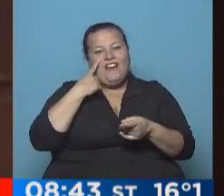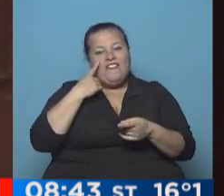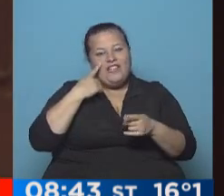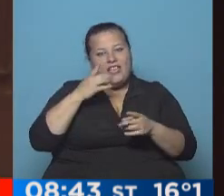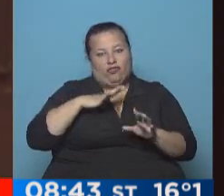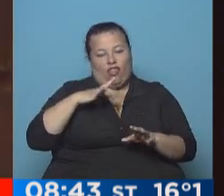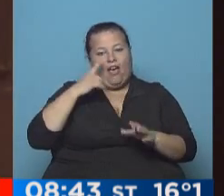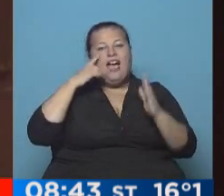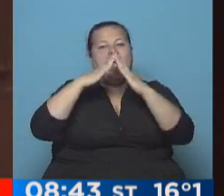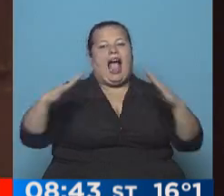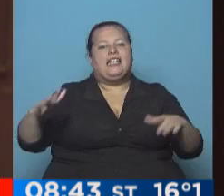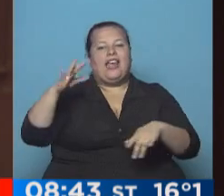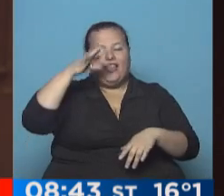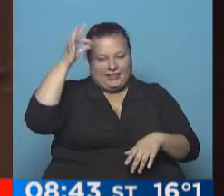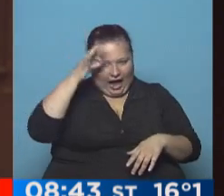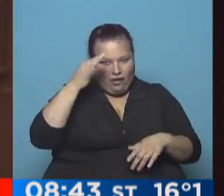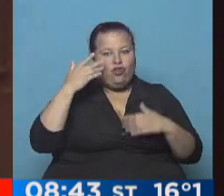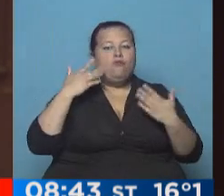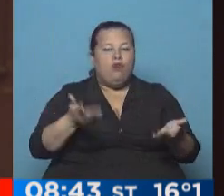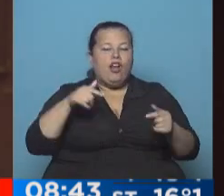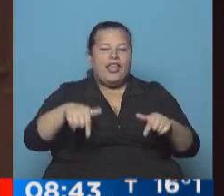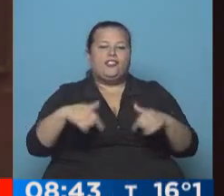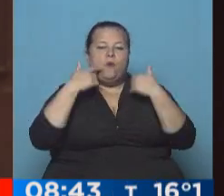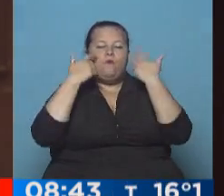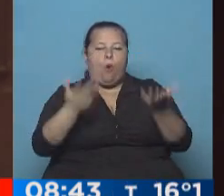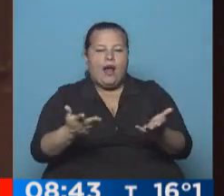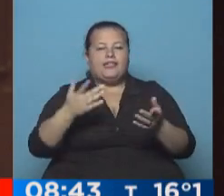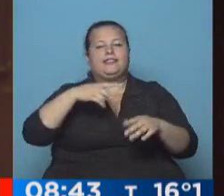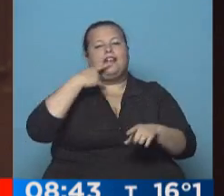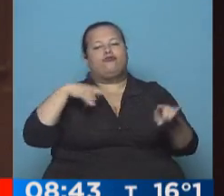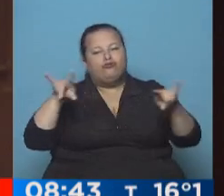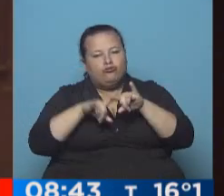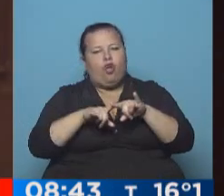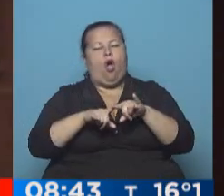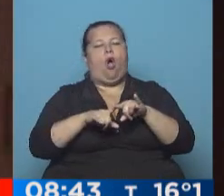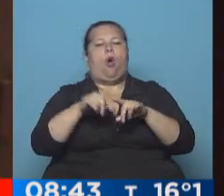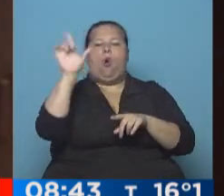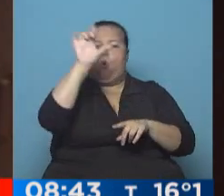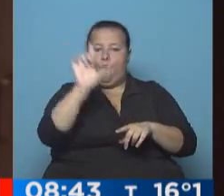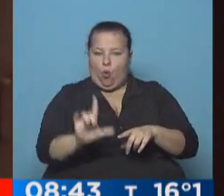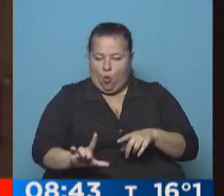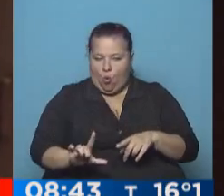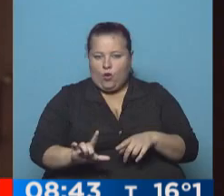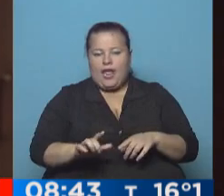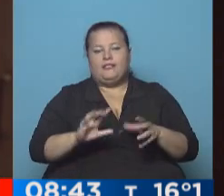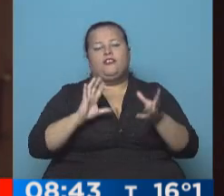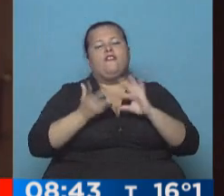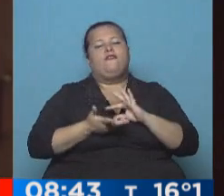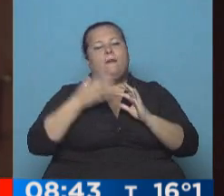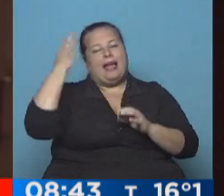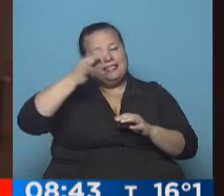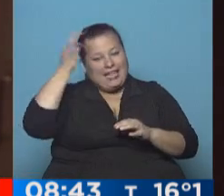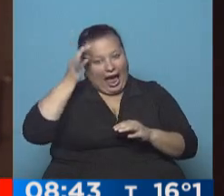muchos de ellos en la casa del teatro por eso se hace esto presentando funciones los días lunes en formato de